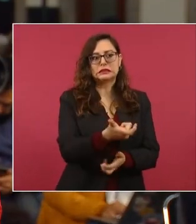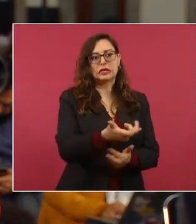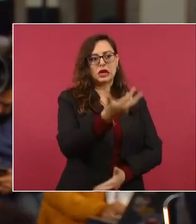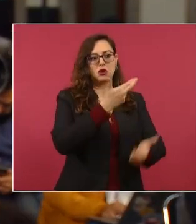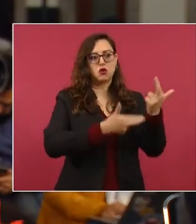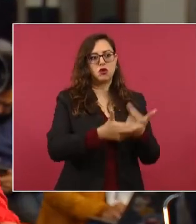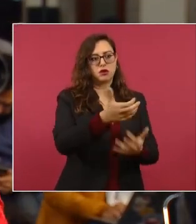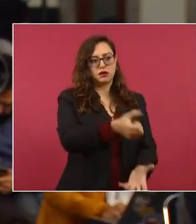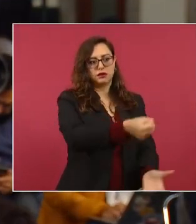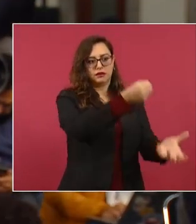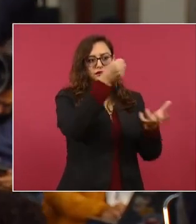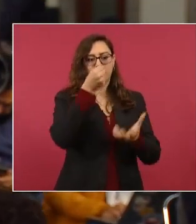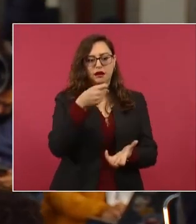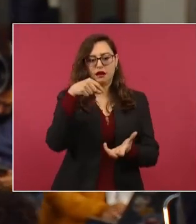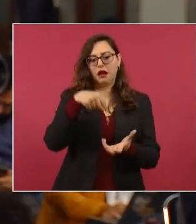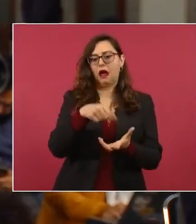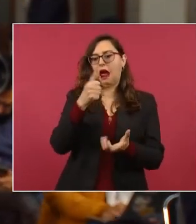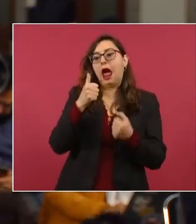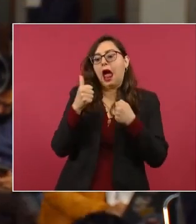han